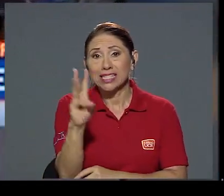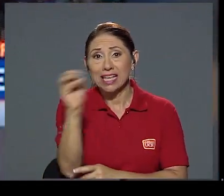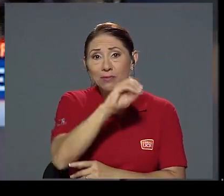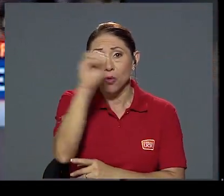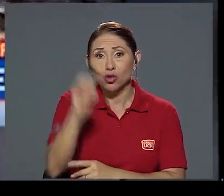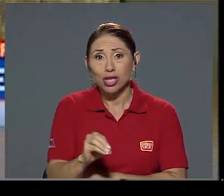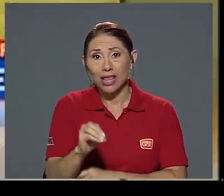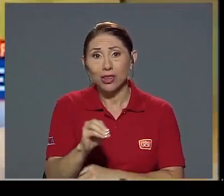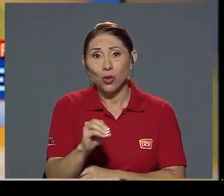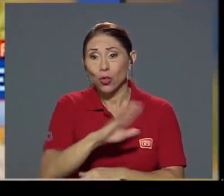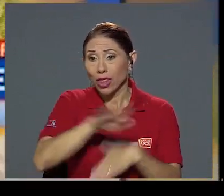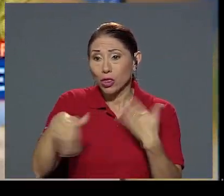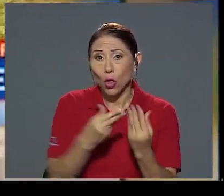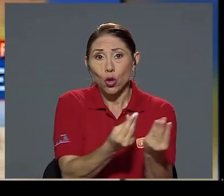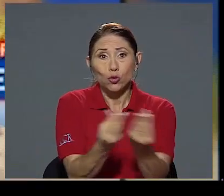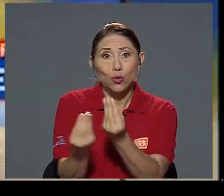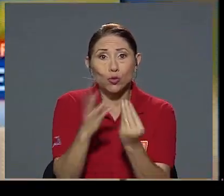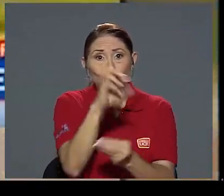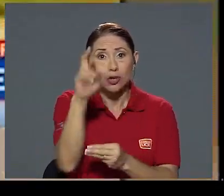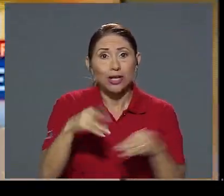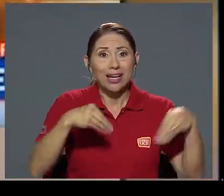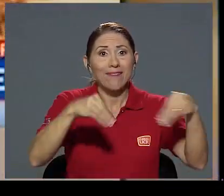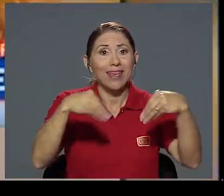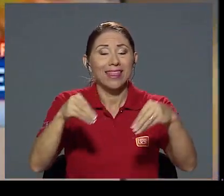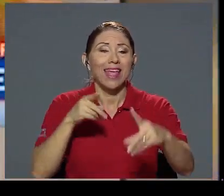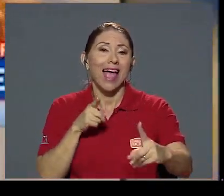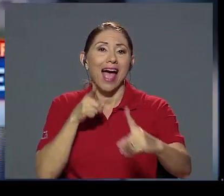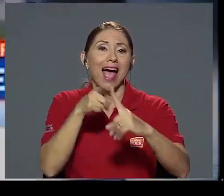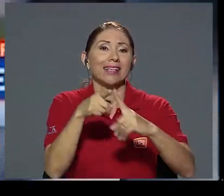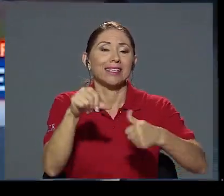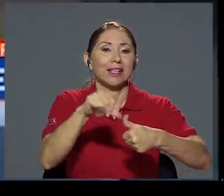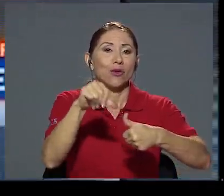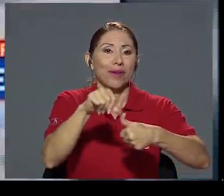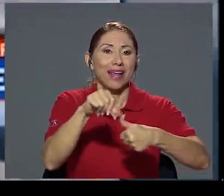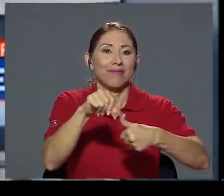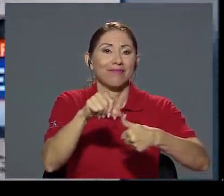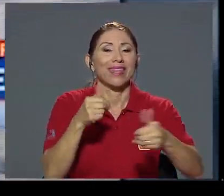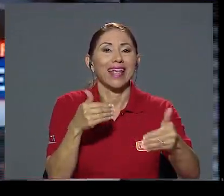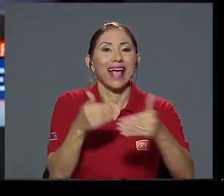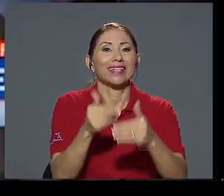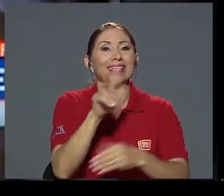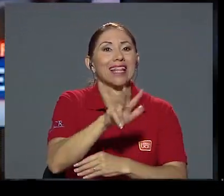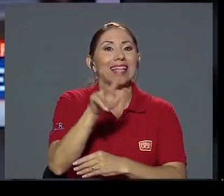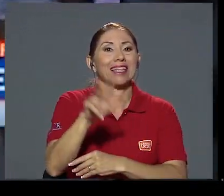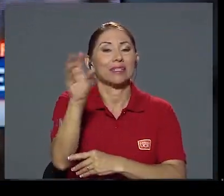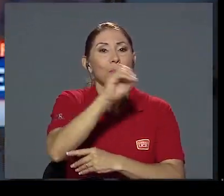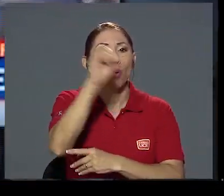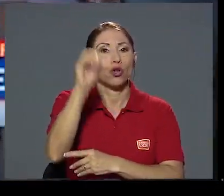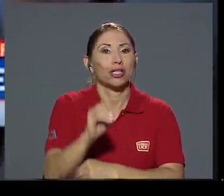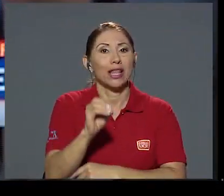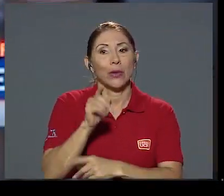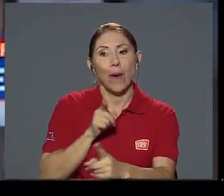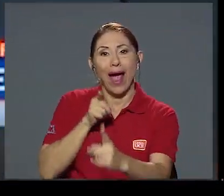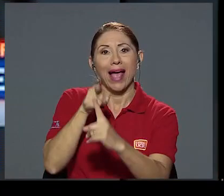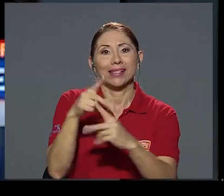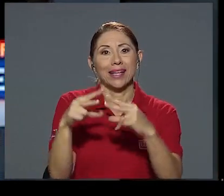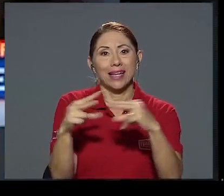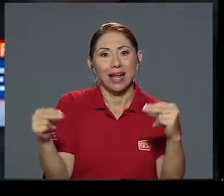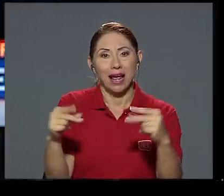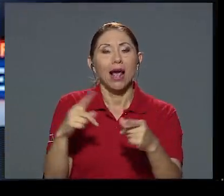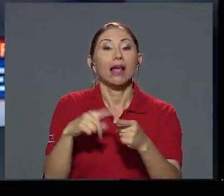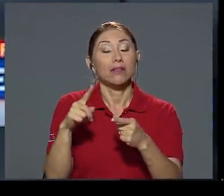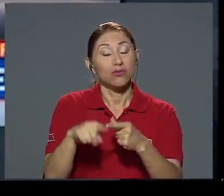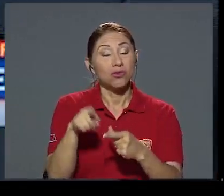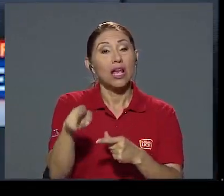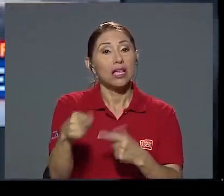Rica van a Centroamérica, de todas las exportaciones hacia Centroamérica, casi el 33% van a Nicaragua, entonces también